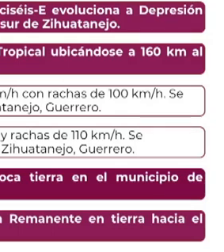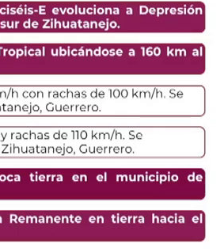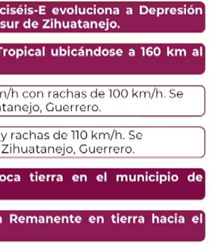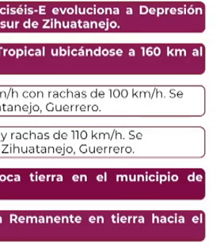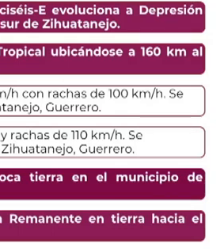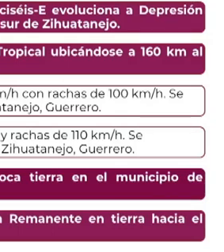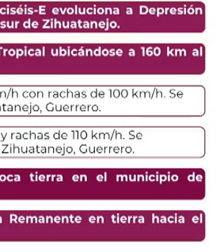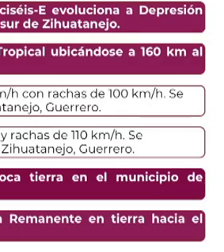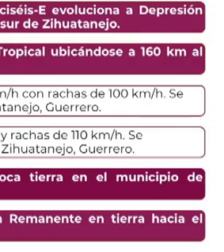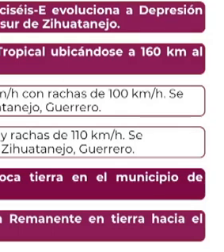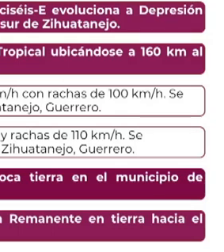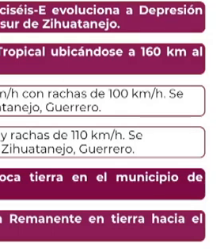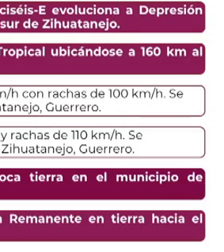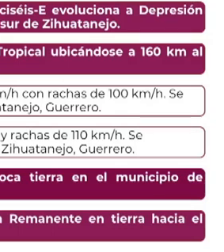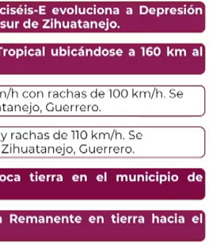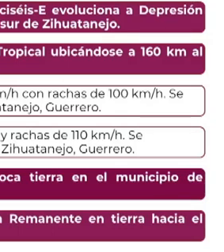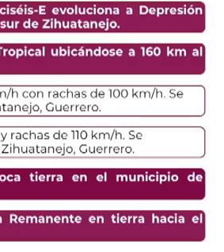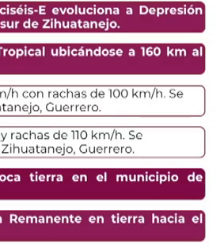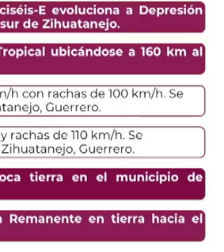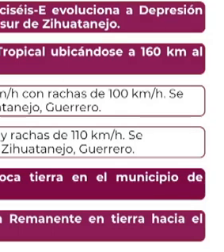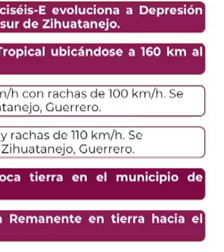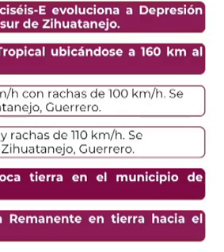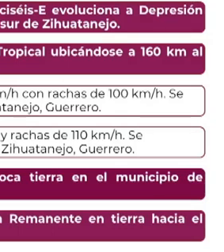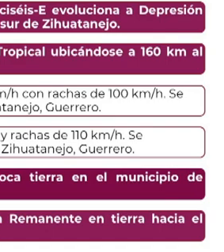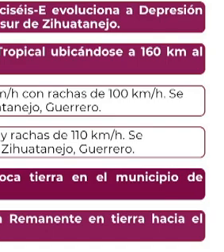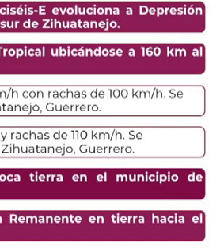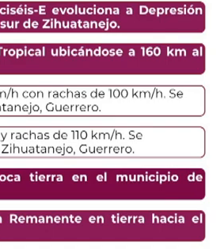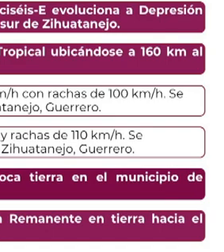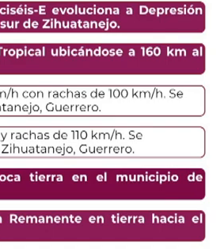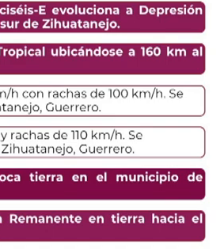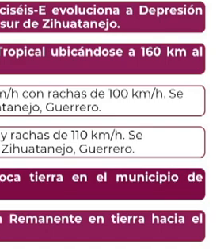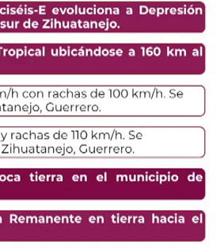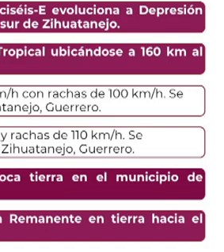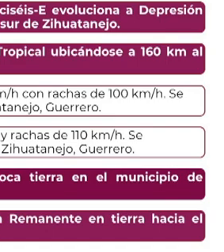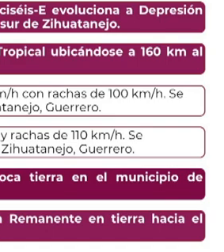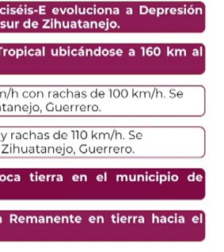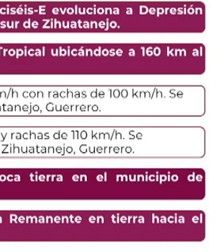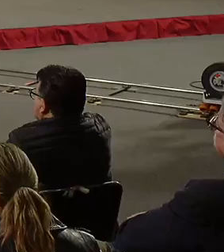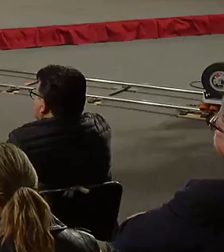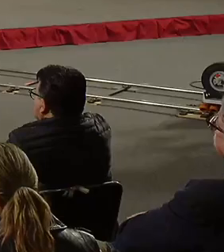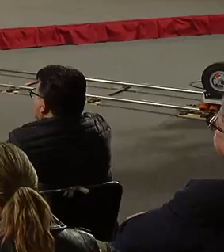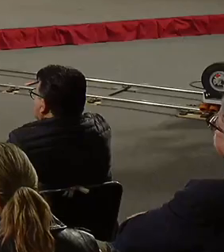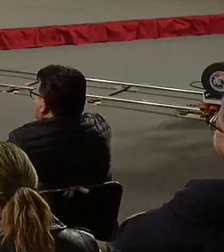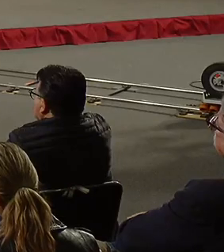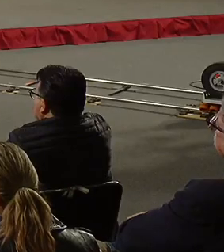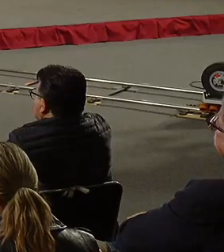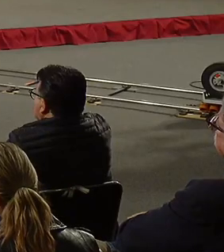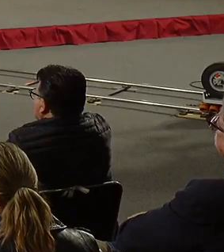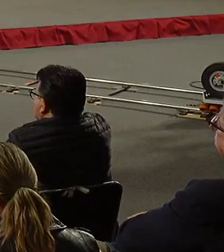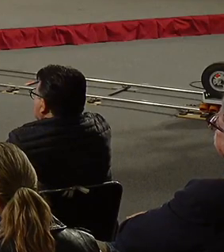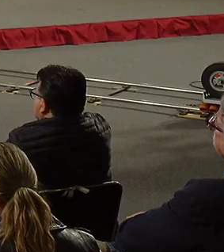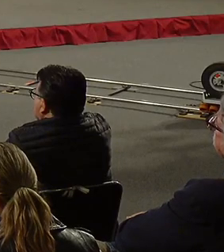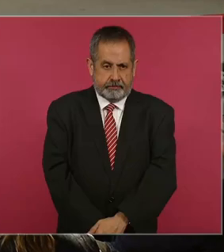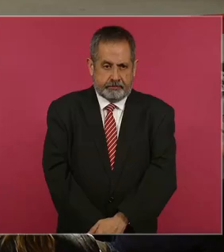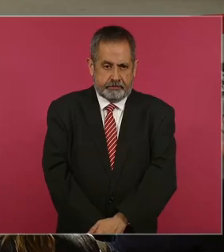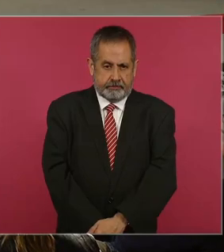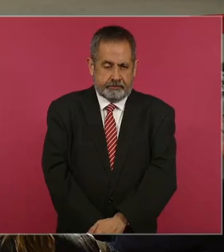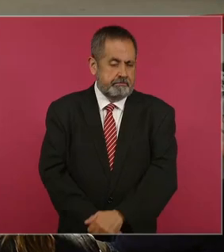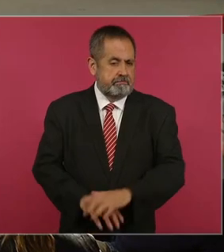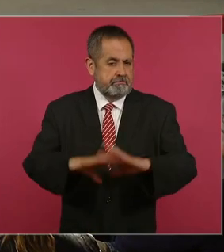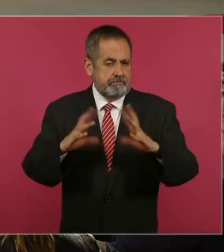también los gobiernos del estado de Guerrero y municipios, con un total de elementos